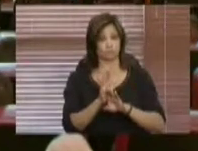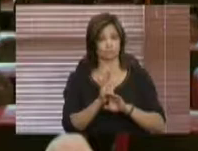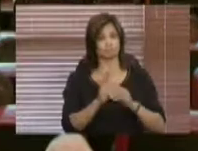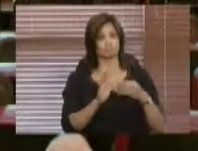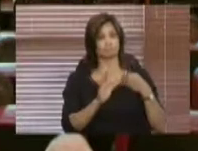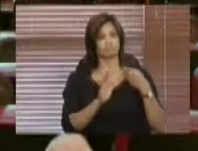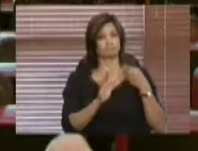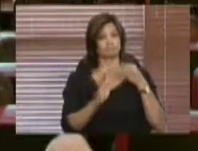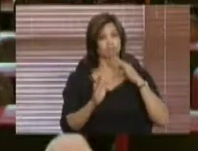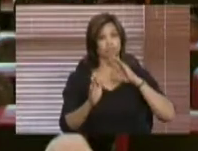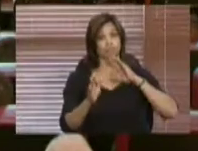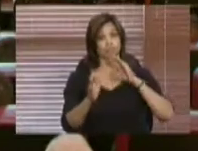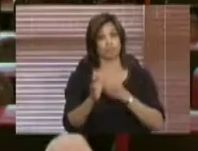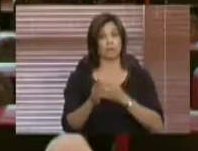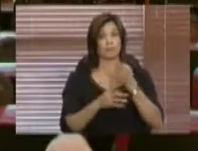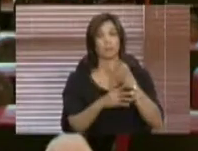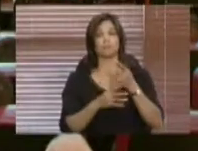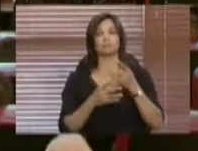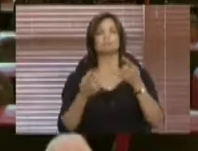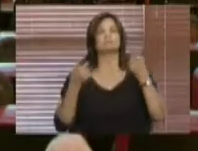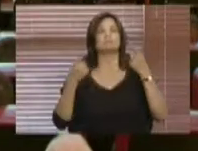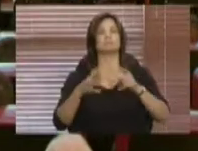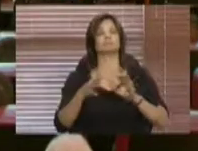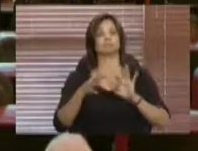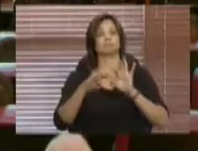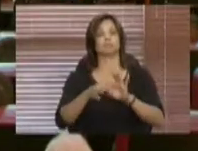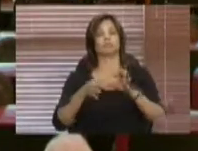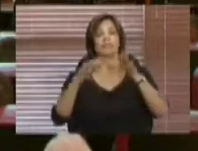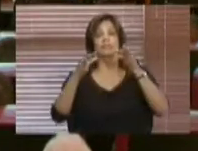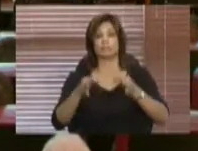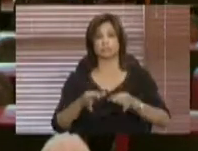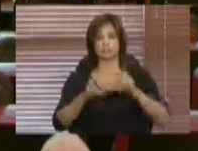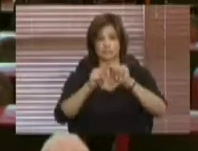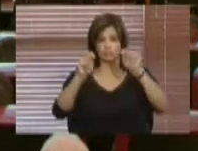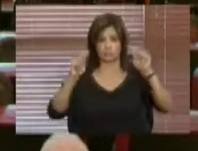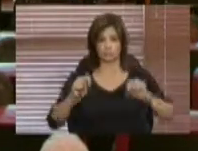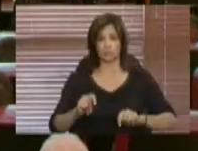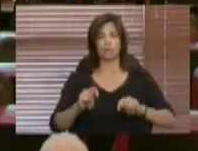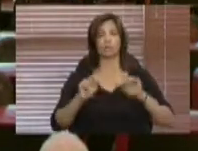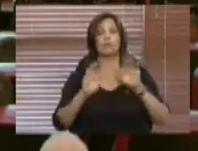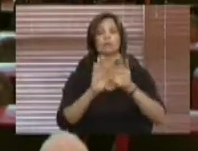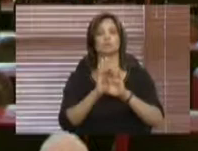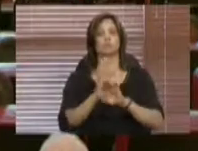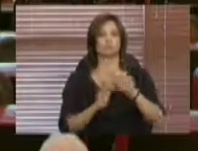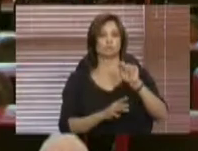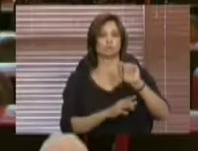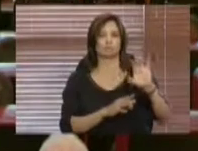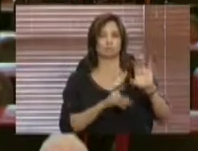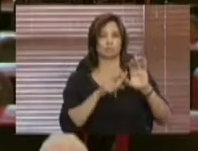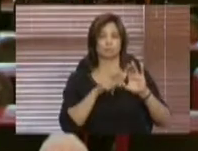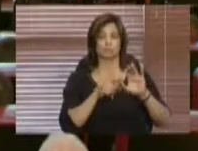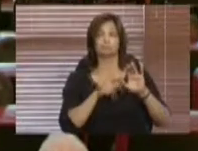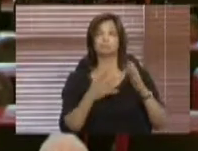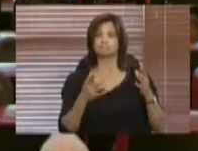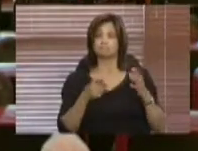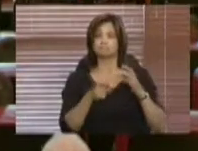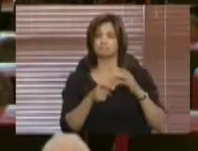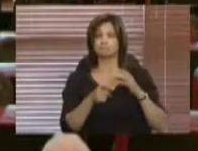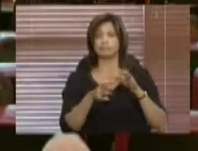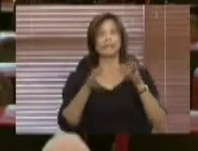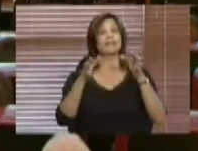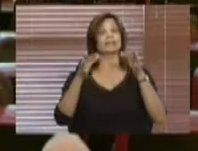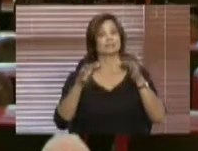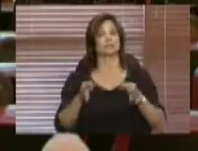otorga fuerza de precedente vinculante a las decisiones del Tribunal Constitucional. Por ello, en la